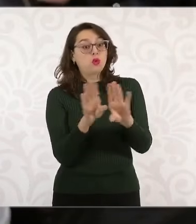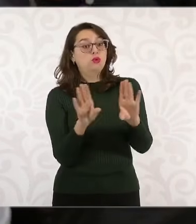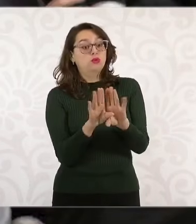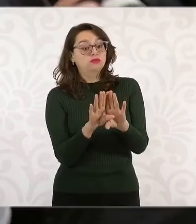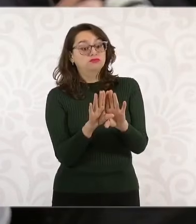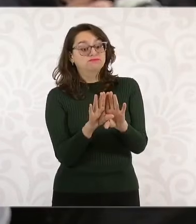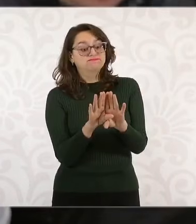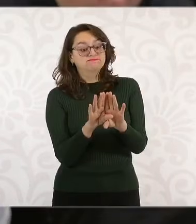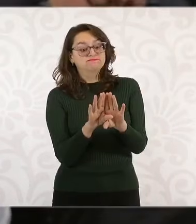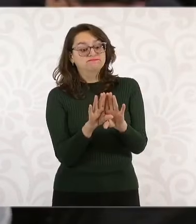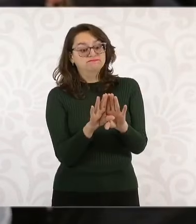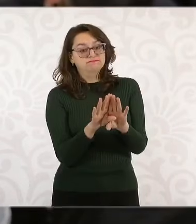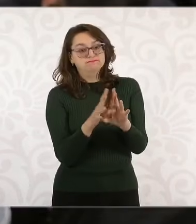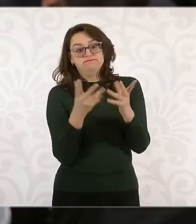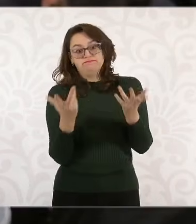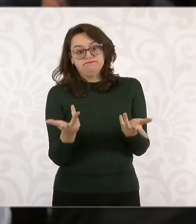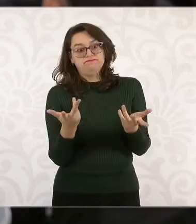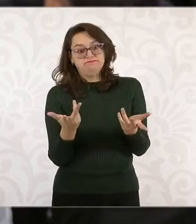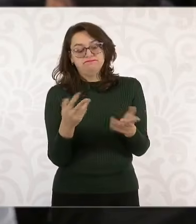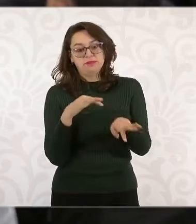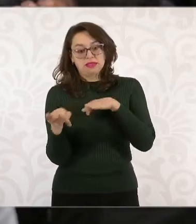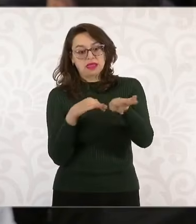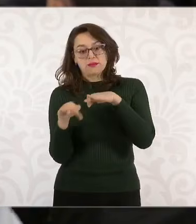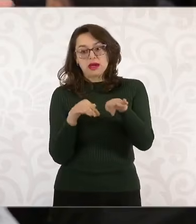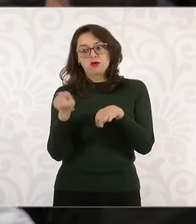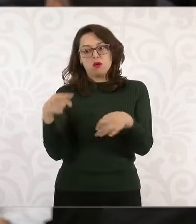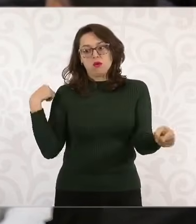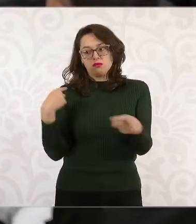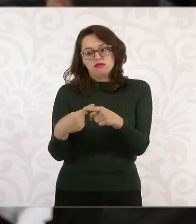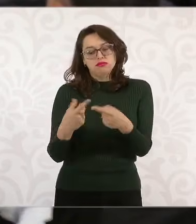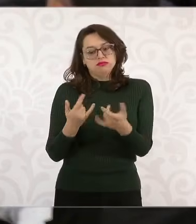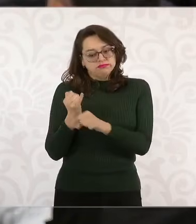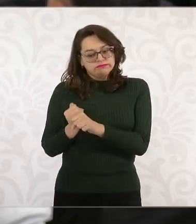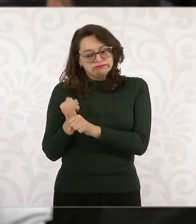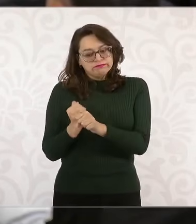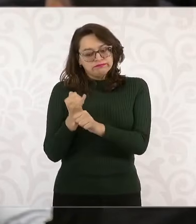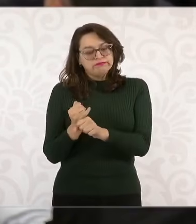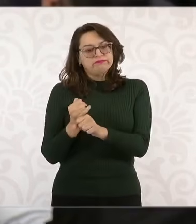van a pues a redirigir, ¿no?, los trabajos que ella ya ha realizado para incluso